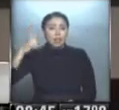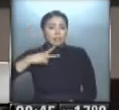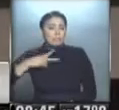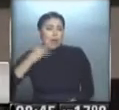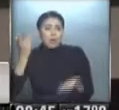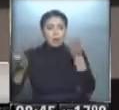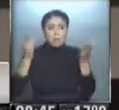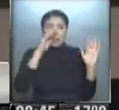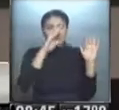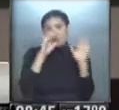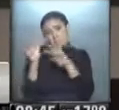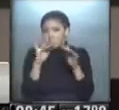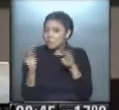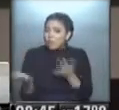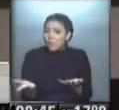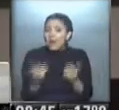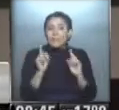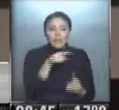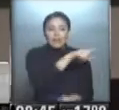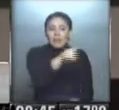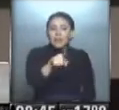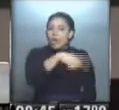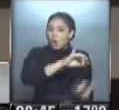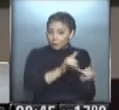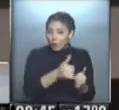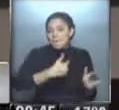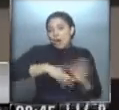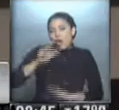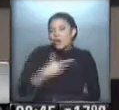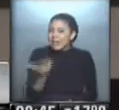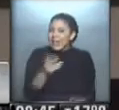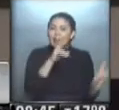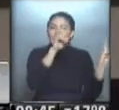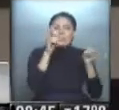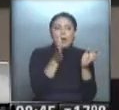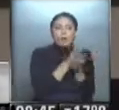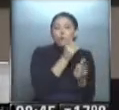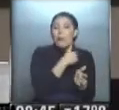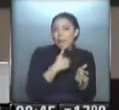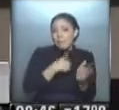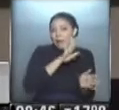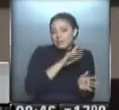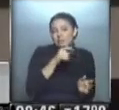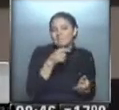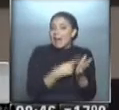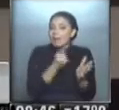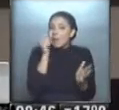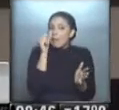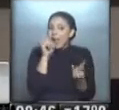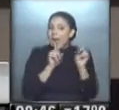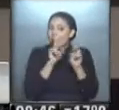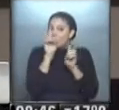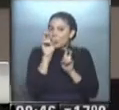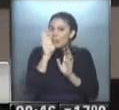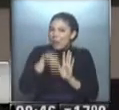y otro dato más de que los chicos hablan más en general de diferentes temas con las madres y muy poco con los padres otro